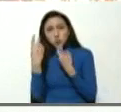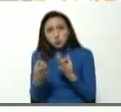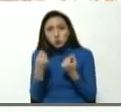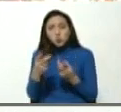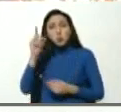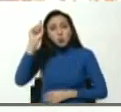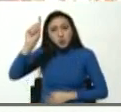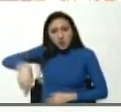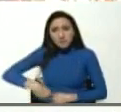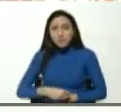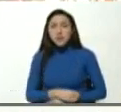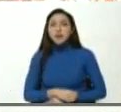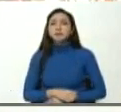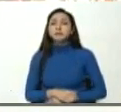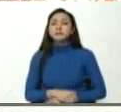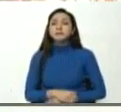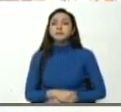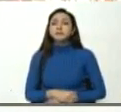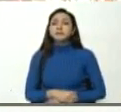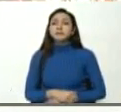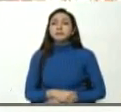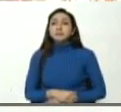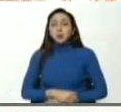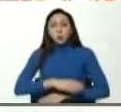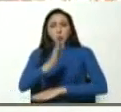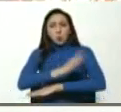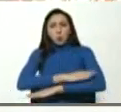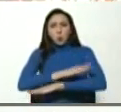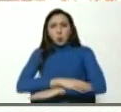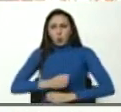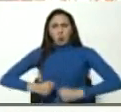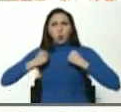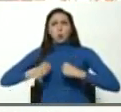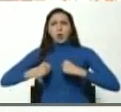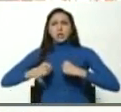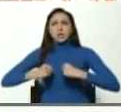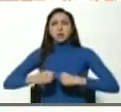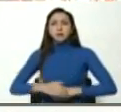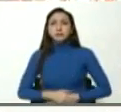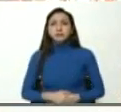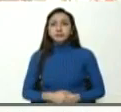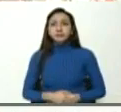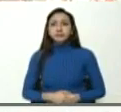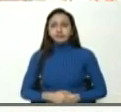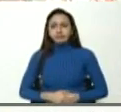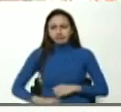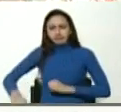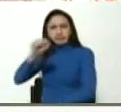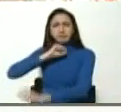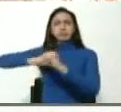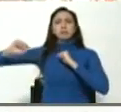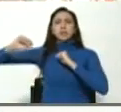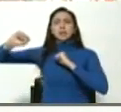marcado por la actitud recia valiente